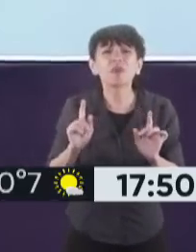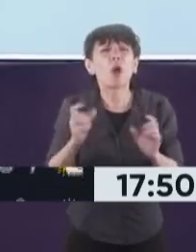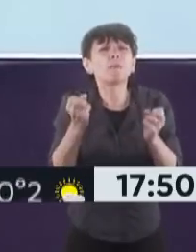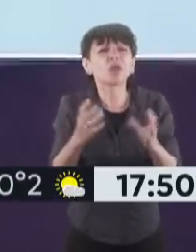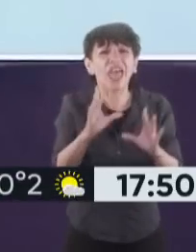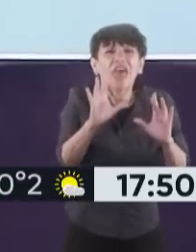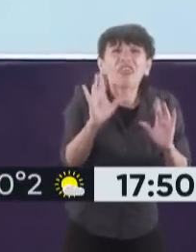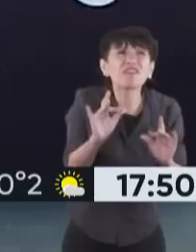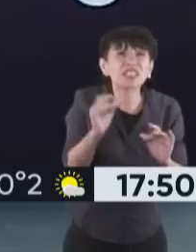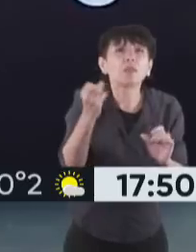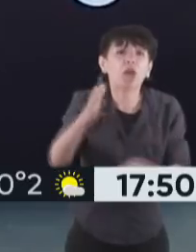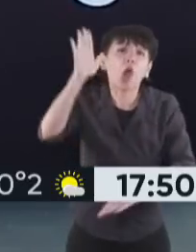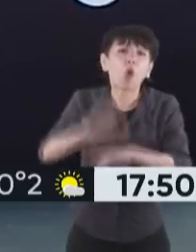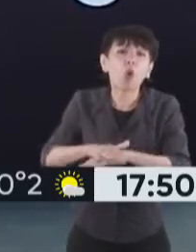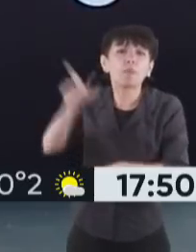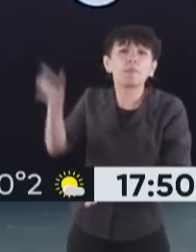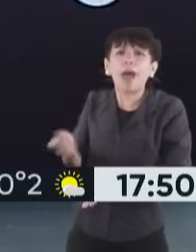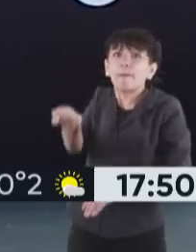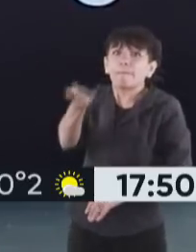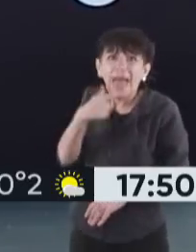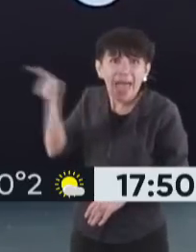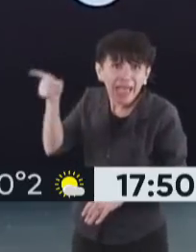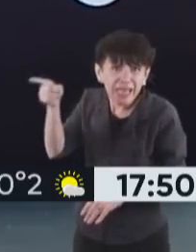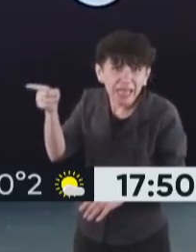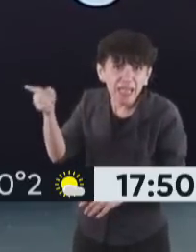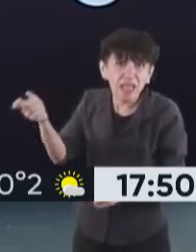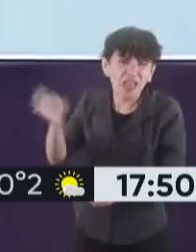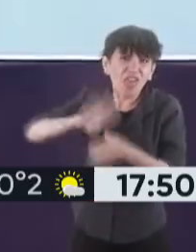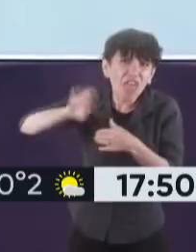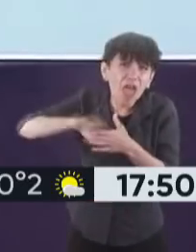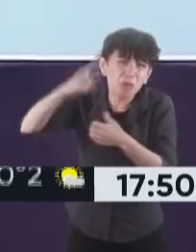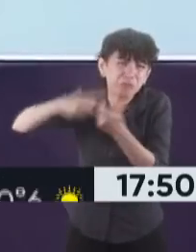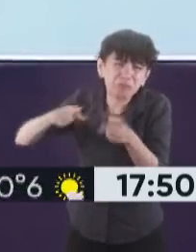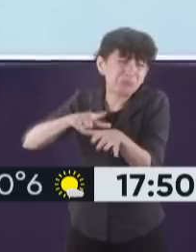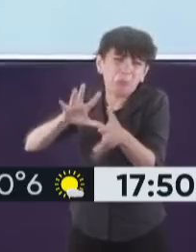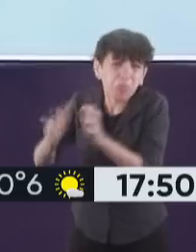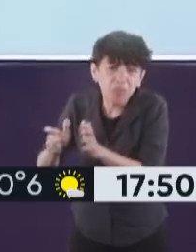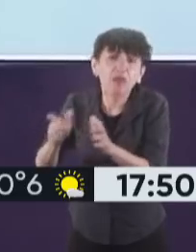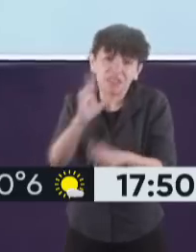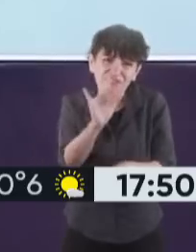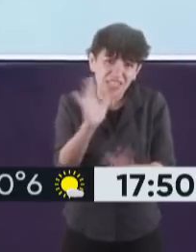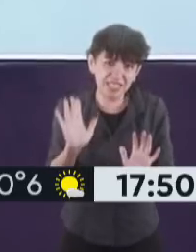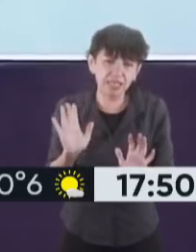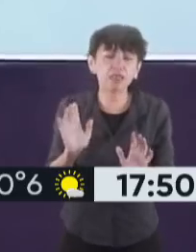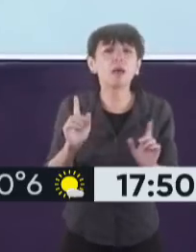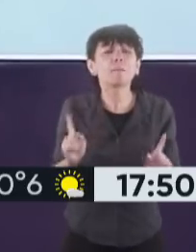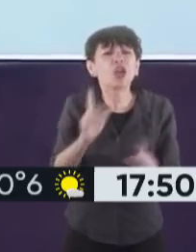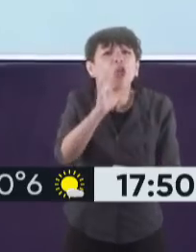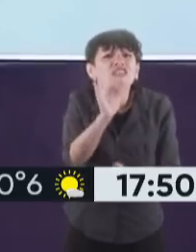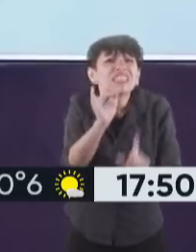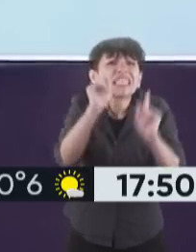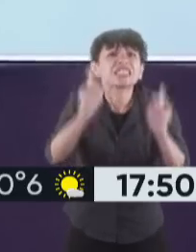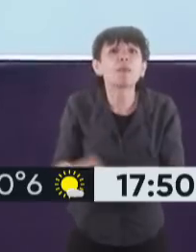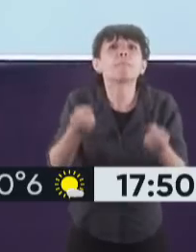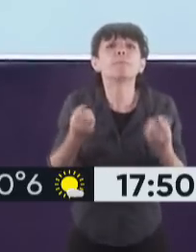que Macri nos dejaba, que ya de por sí era muy difícil. Era también difícil, y se hizo también difícil, porque después de